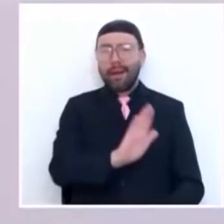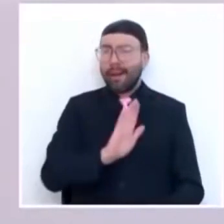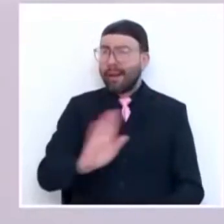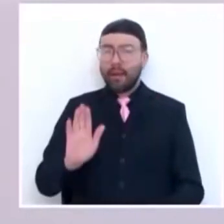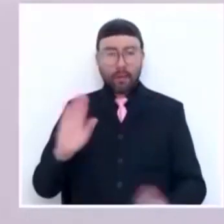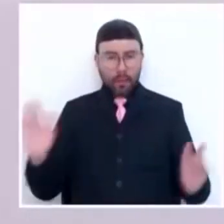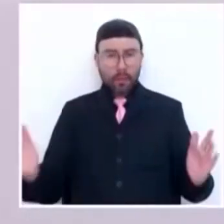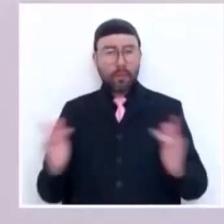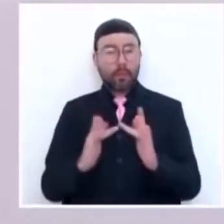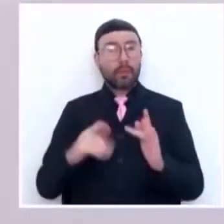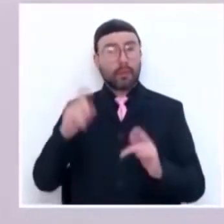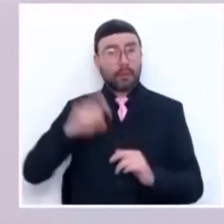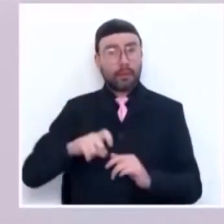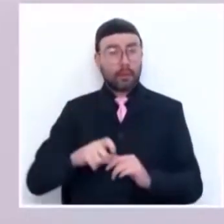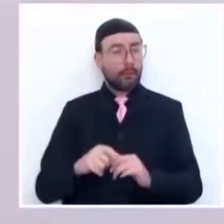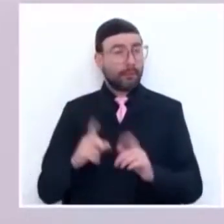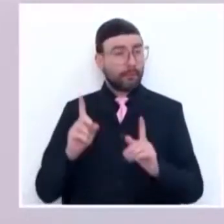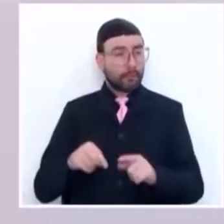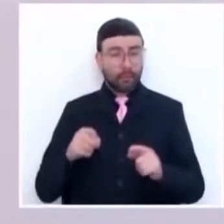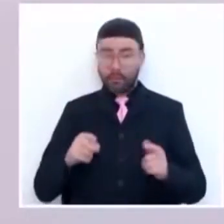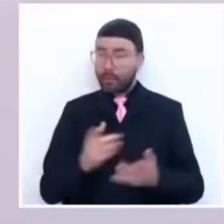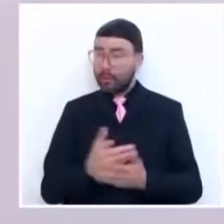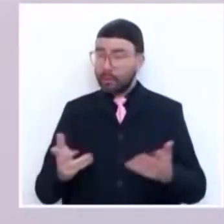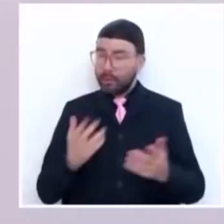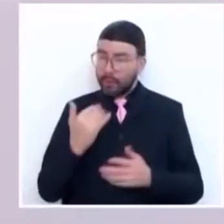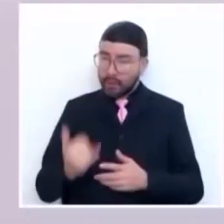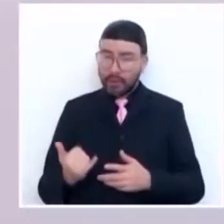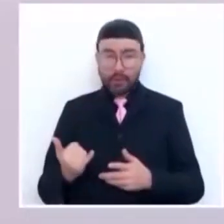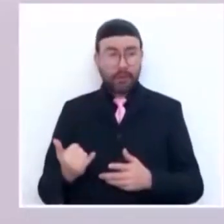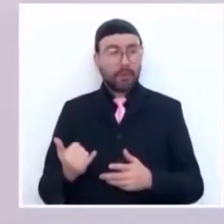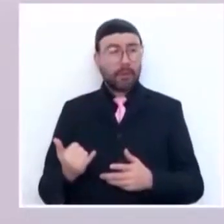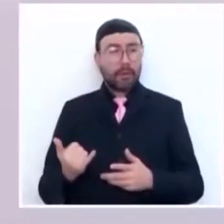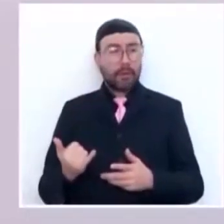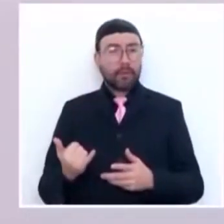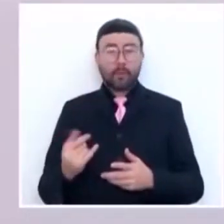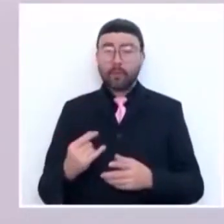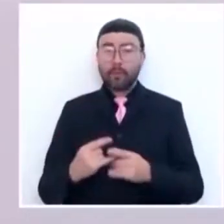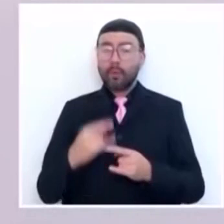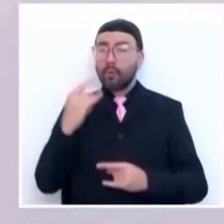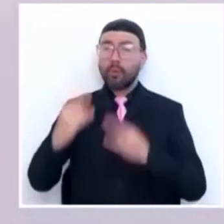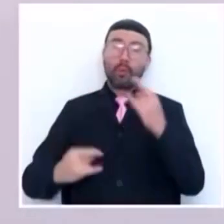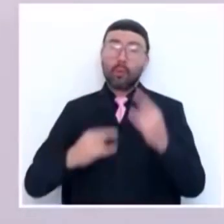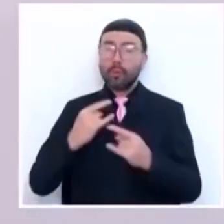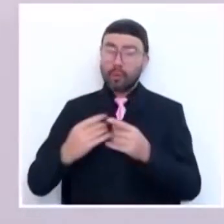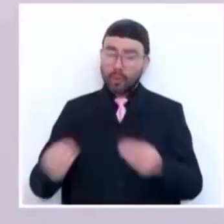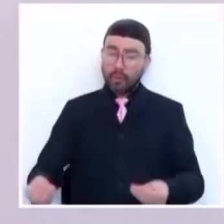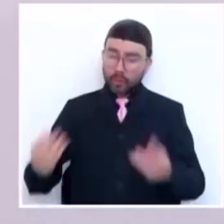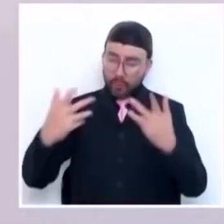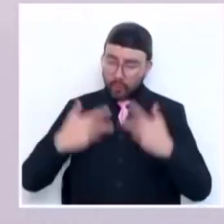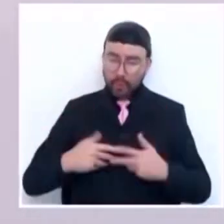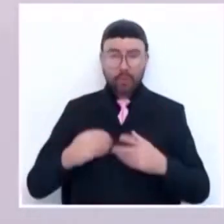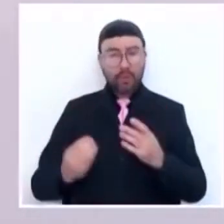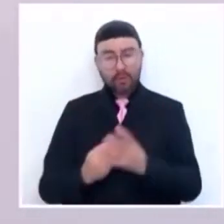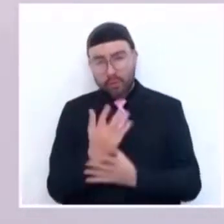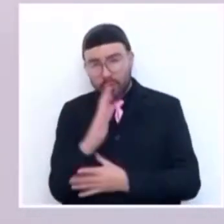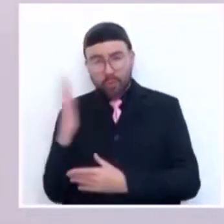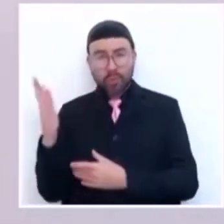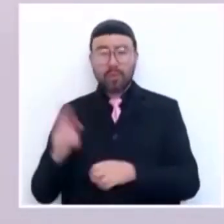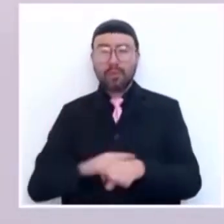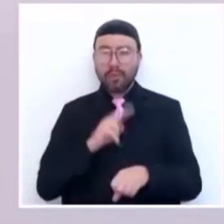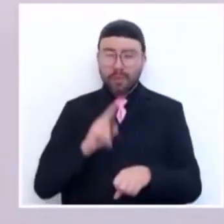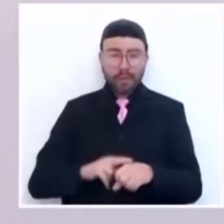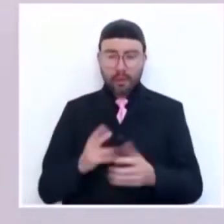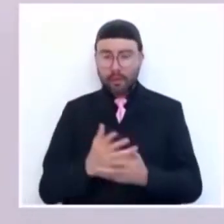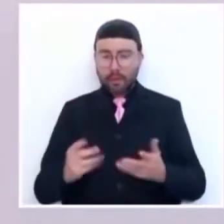con todo aquello que nos ofrece el universo, que nos ofrece la naturaleza para vivir una